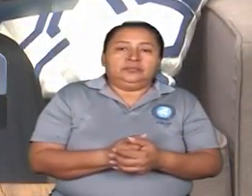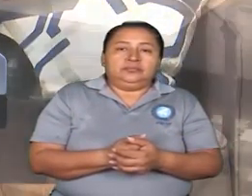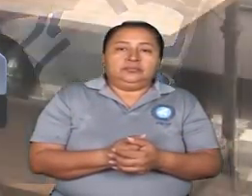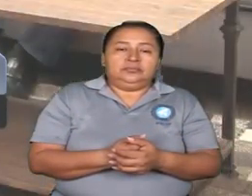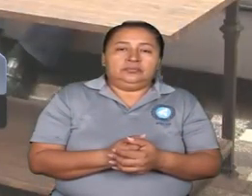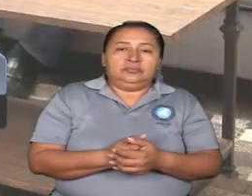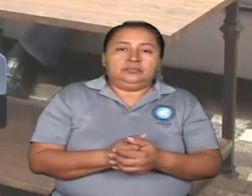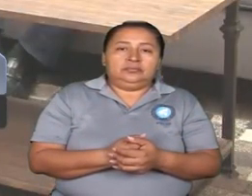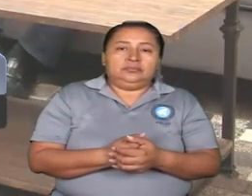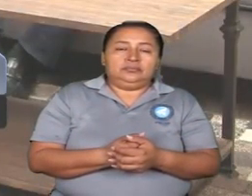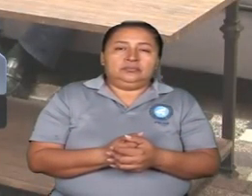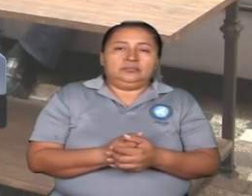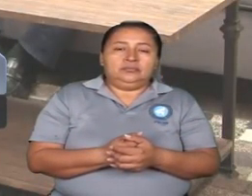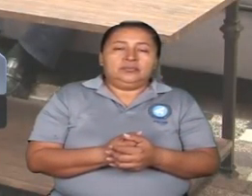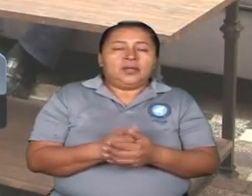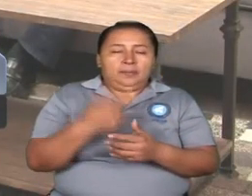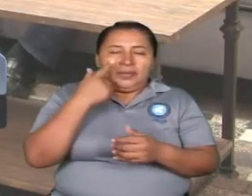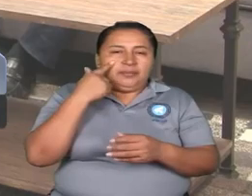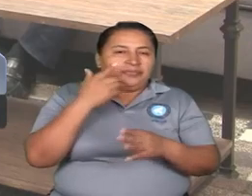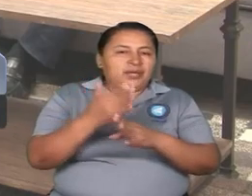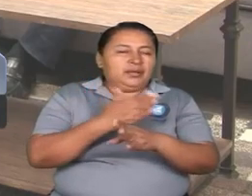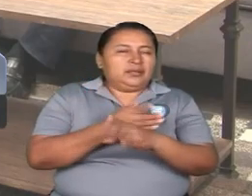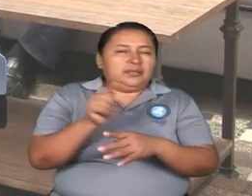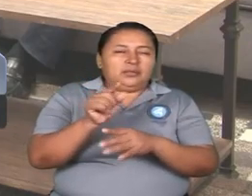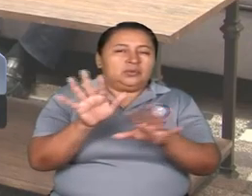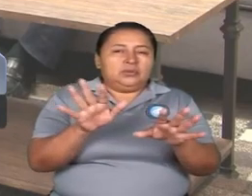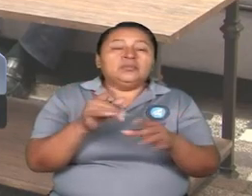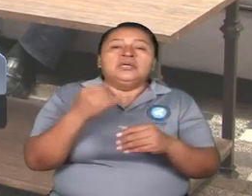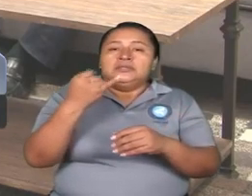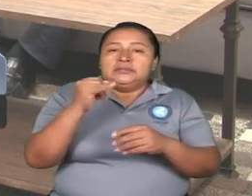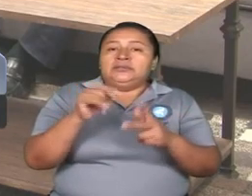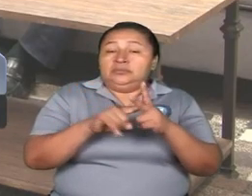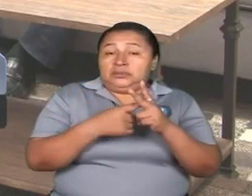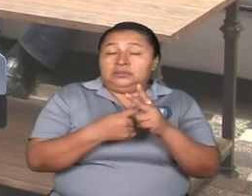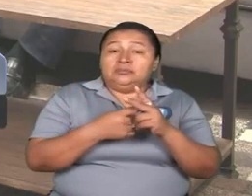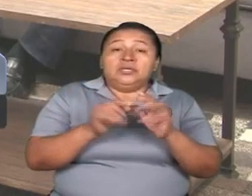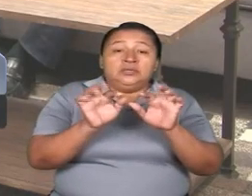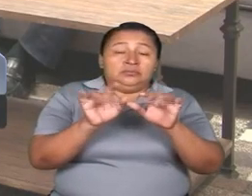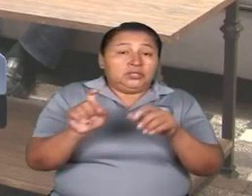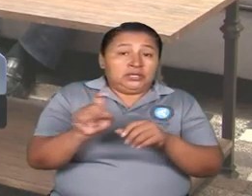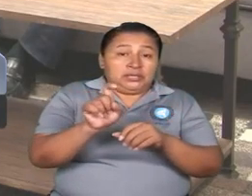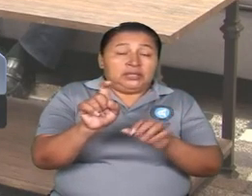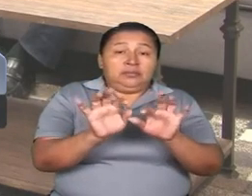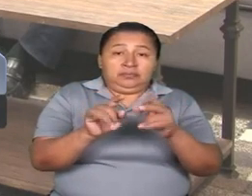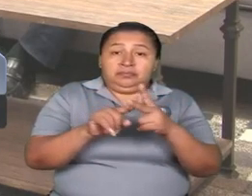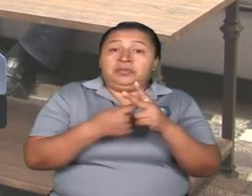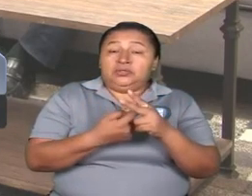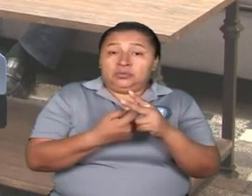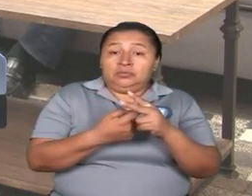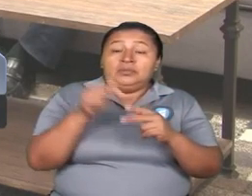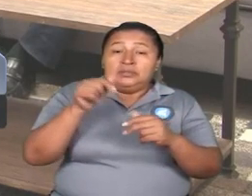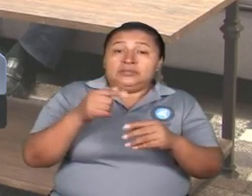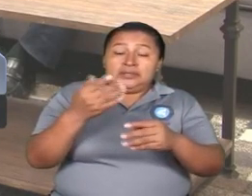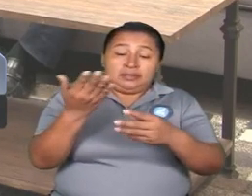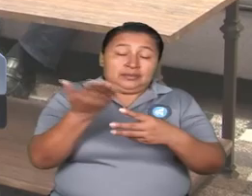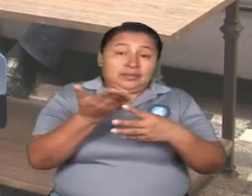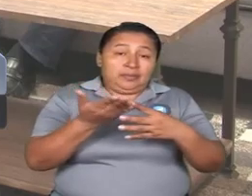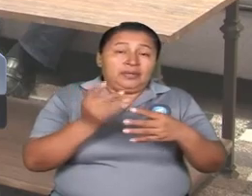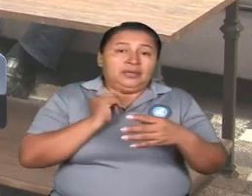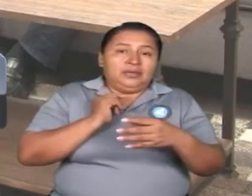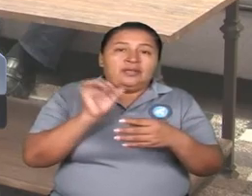Mira, antes de lo último, efectivamente se comenzó en línea, a través de internet. Esa es la etapa que yo te decía, de